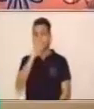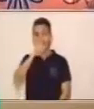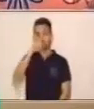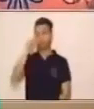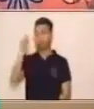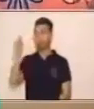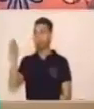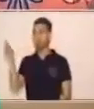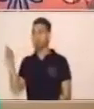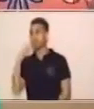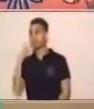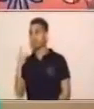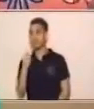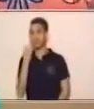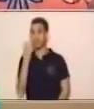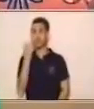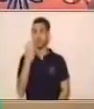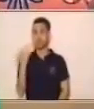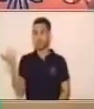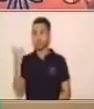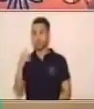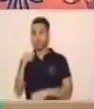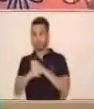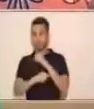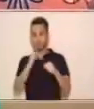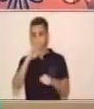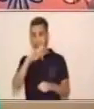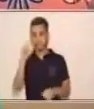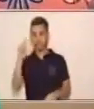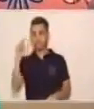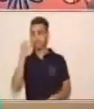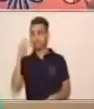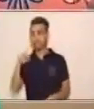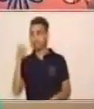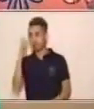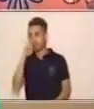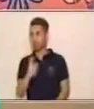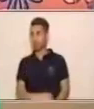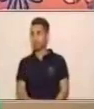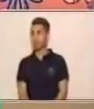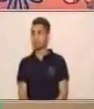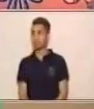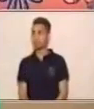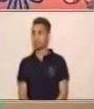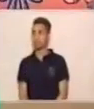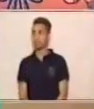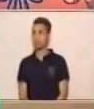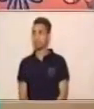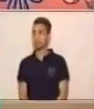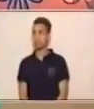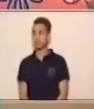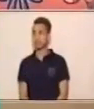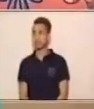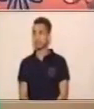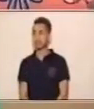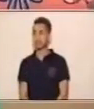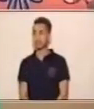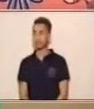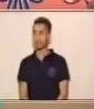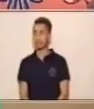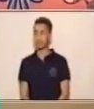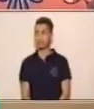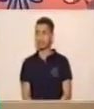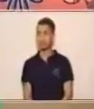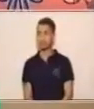colocando las fracciones que hacen falta en la recta numérica. ¿Sí? ¿Estás de acuerdo? Muy bien, te voy a ayudar